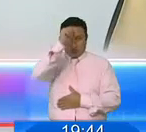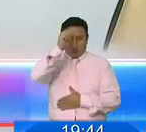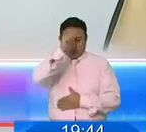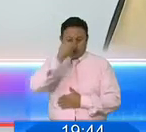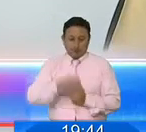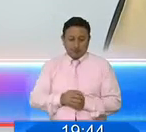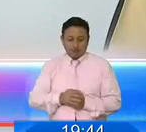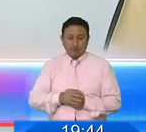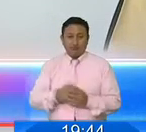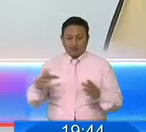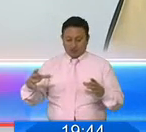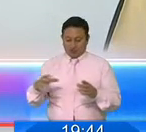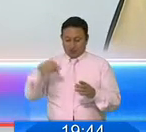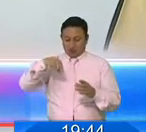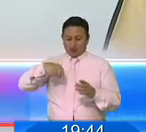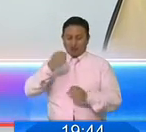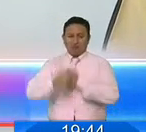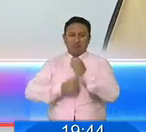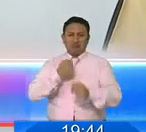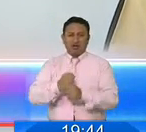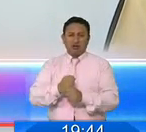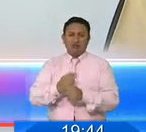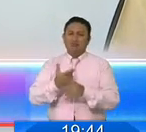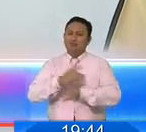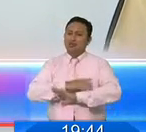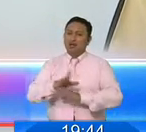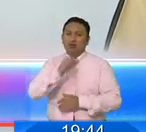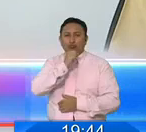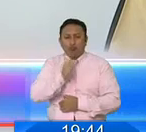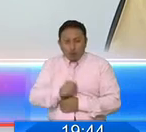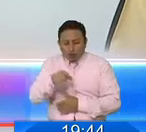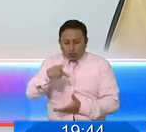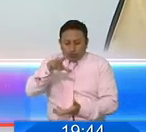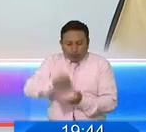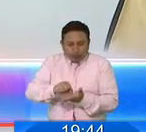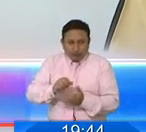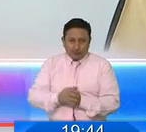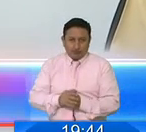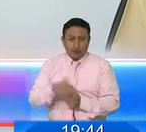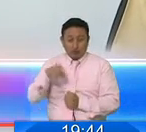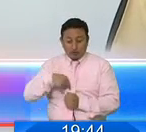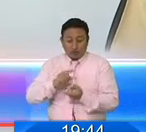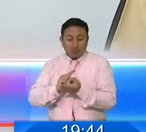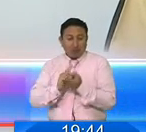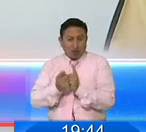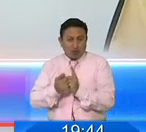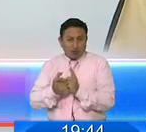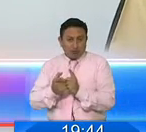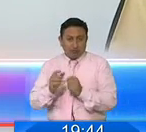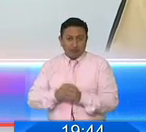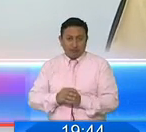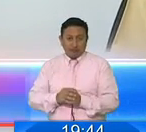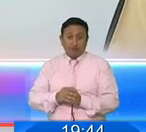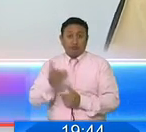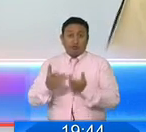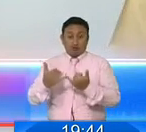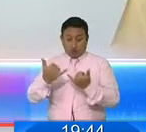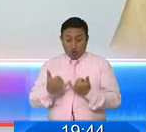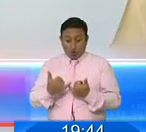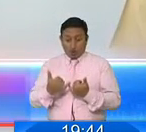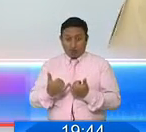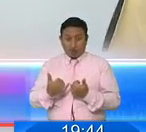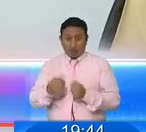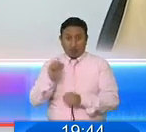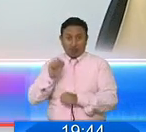tiempo de vida útil está cumplido y es necesario reemplazarla si no hacemos este